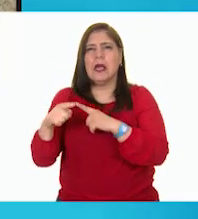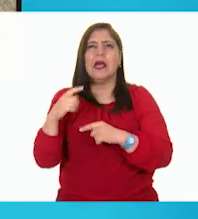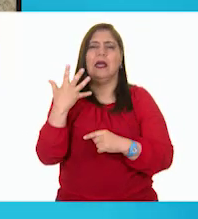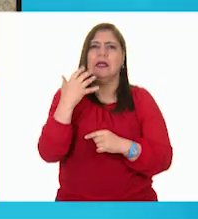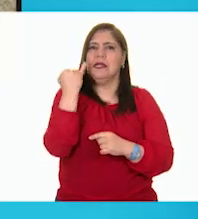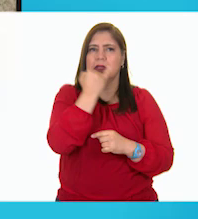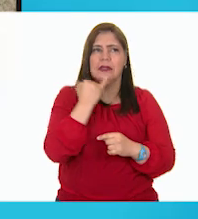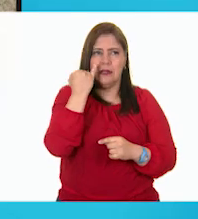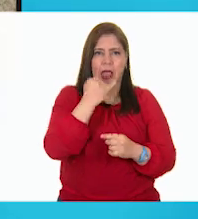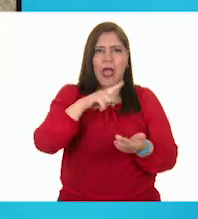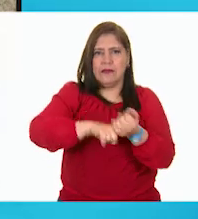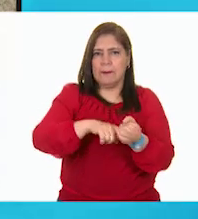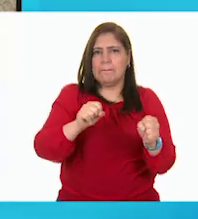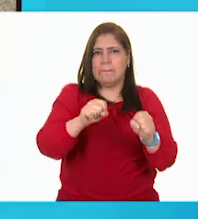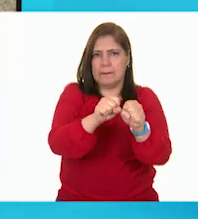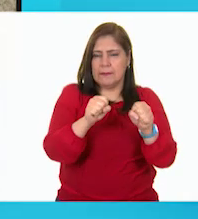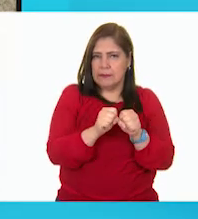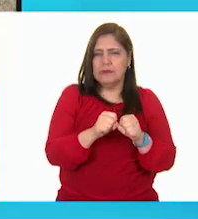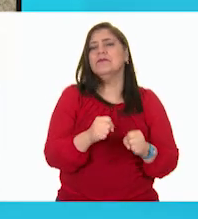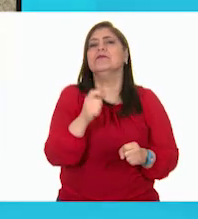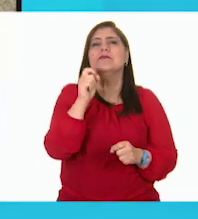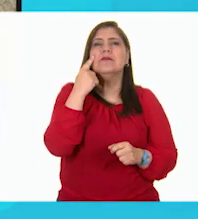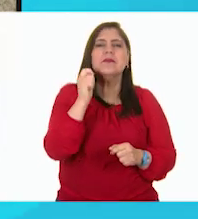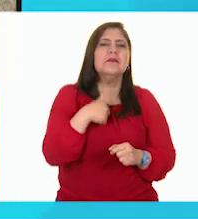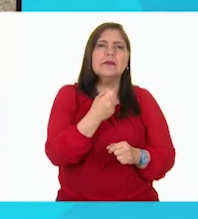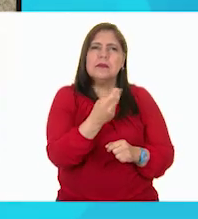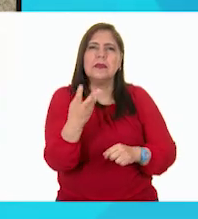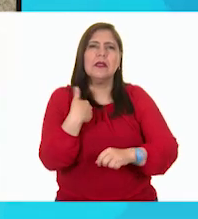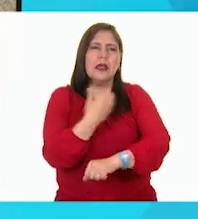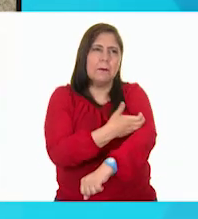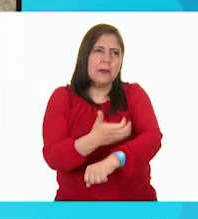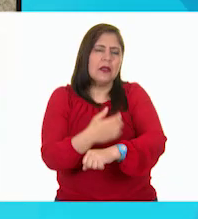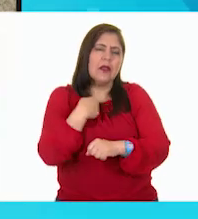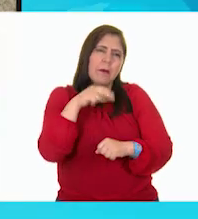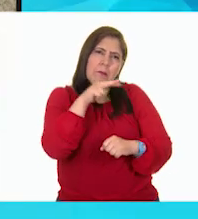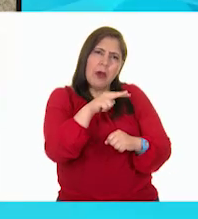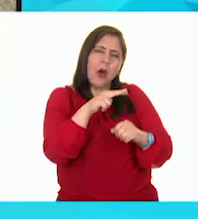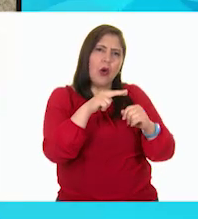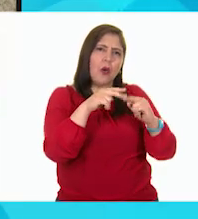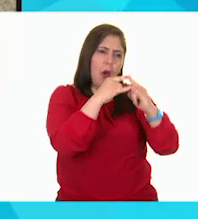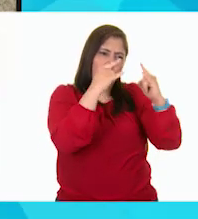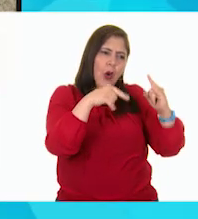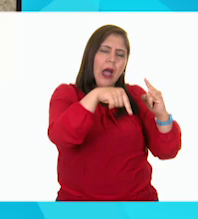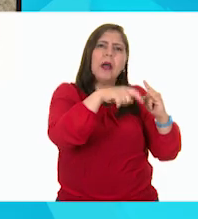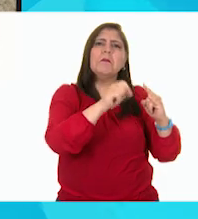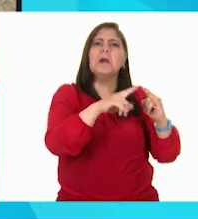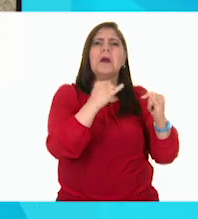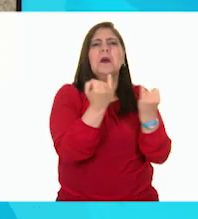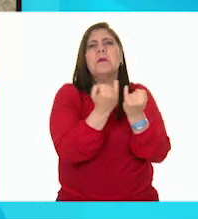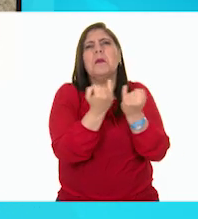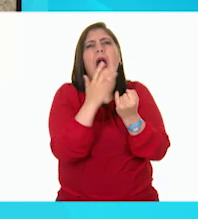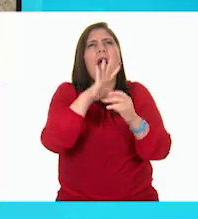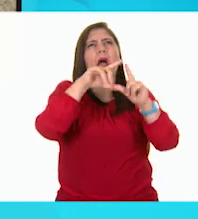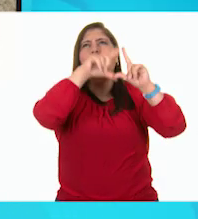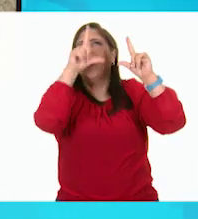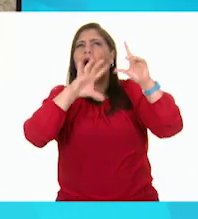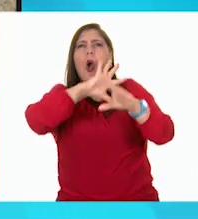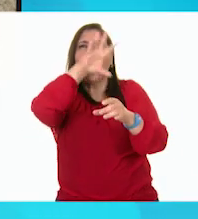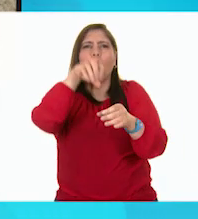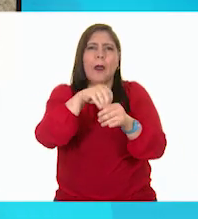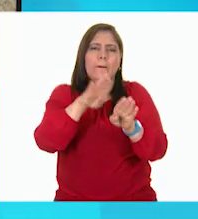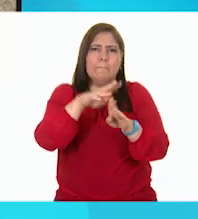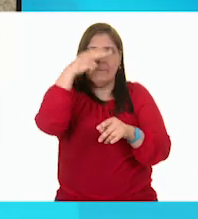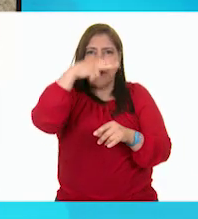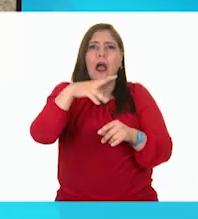he aprendido de mis compañeros en la escuela, yo veo que mi campamento es como todo México, pero en chiquito, donde hay niños